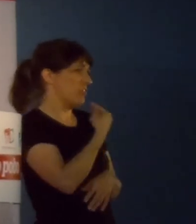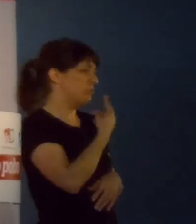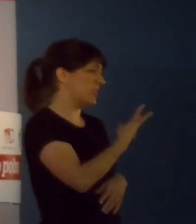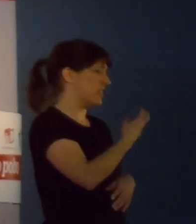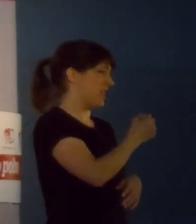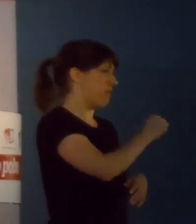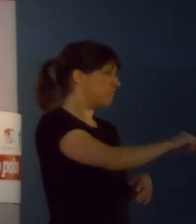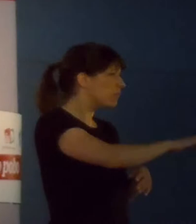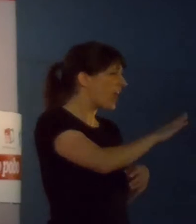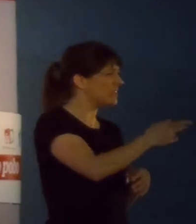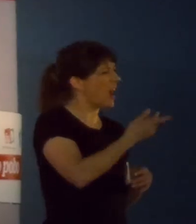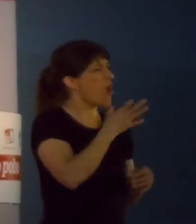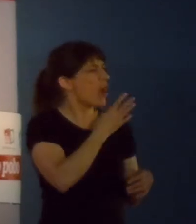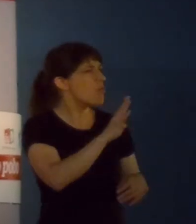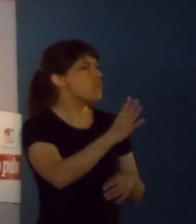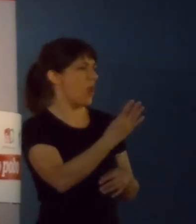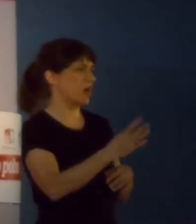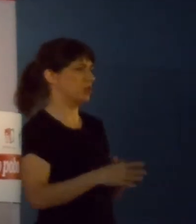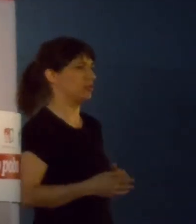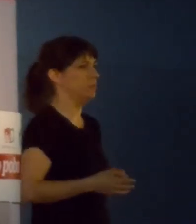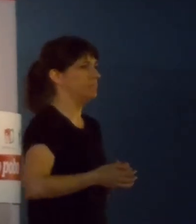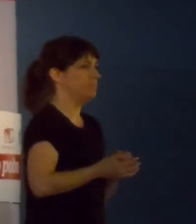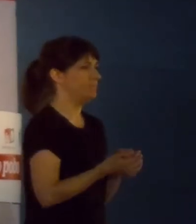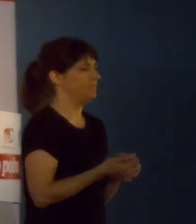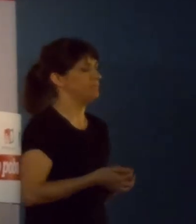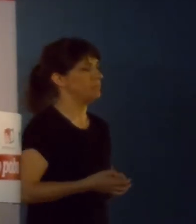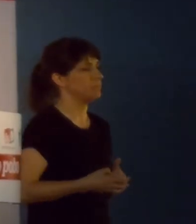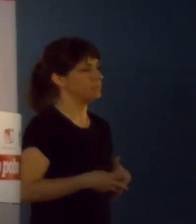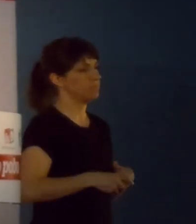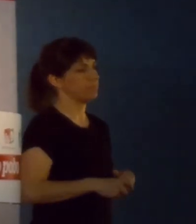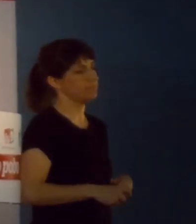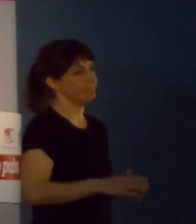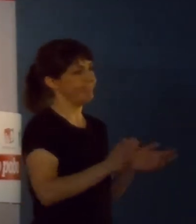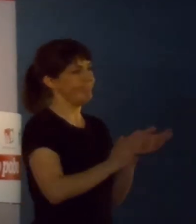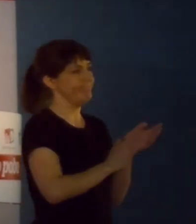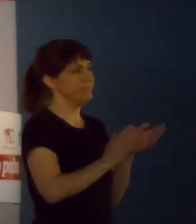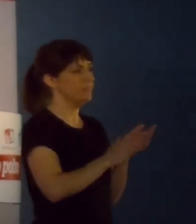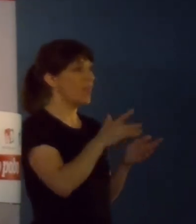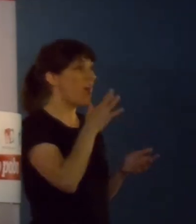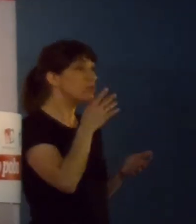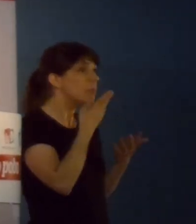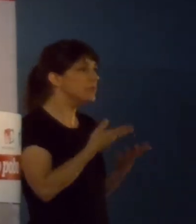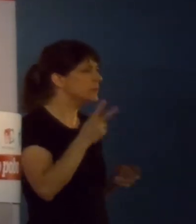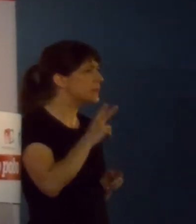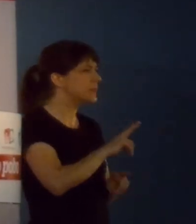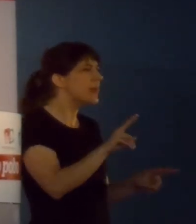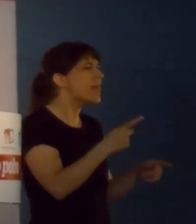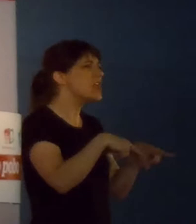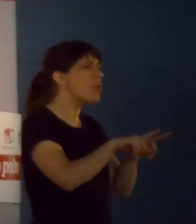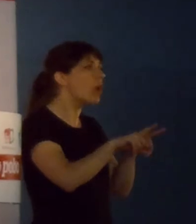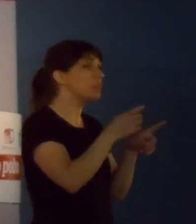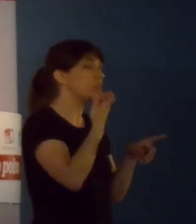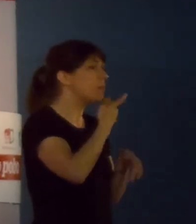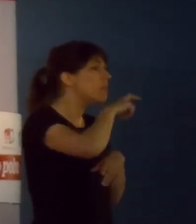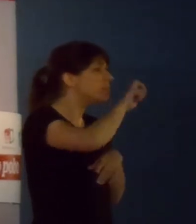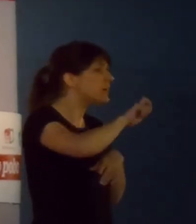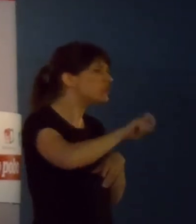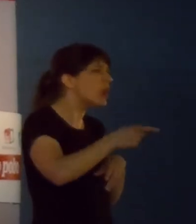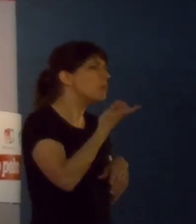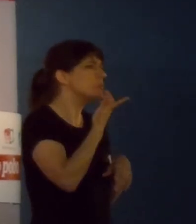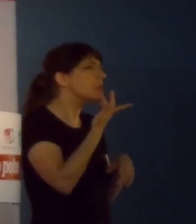naturalmente. E que a violencia institucionalizada. E estamos a padecer a violencia. E calquera que se